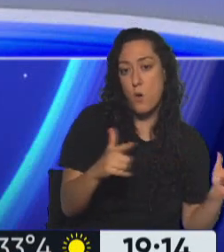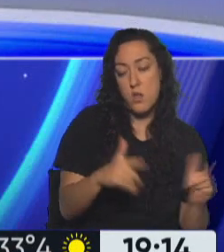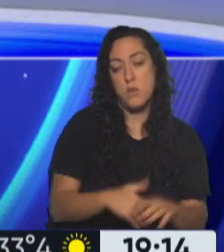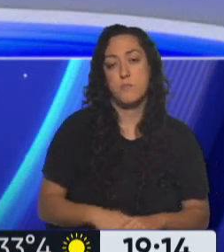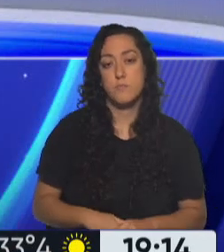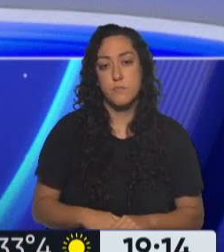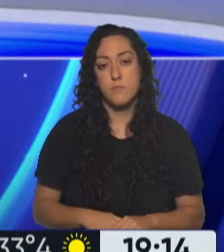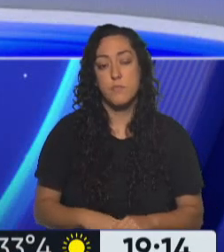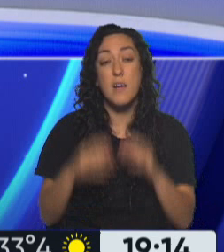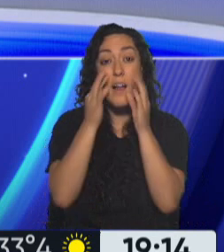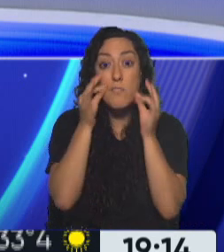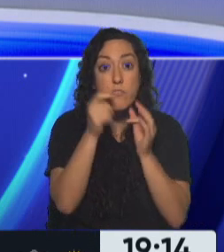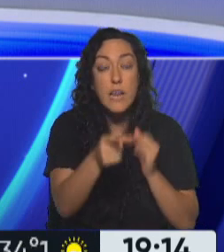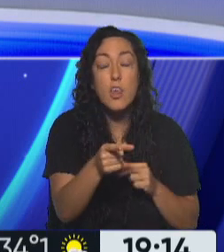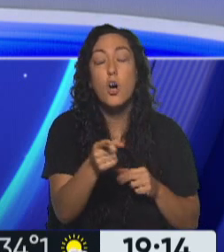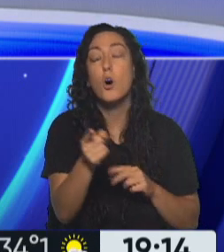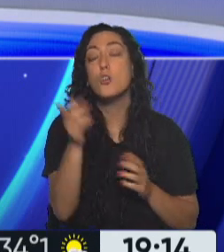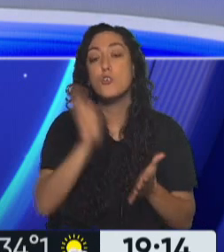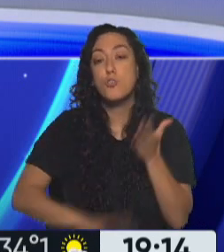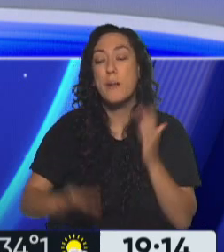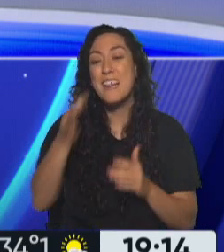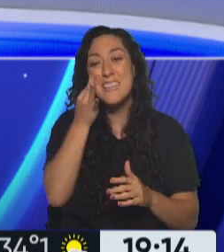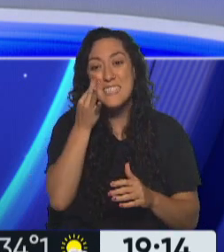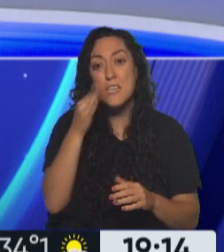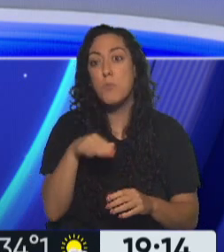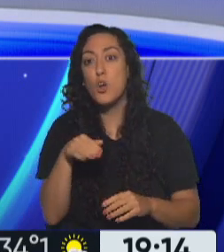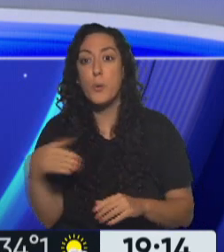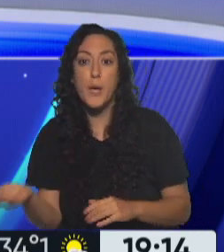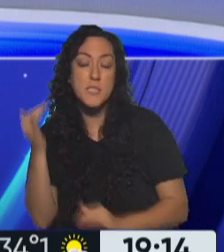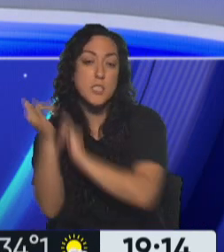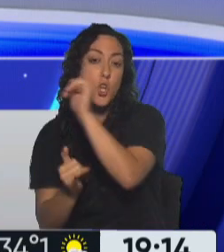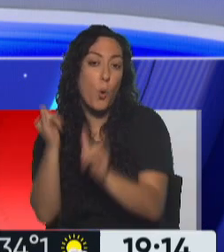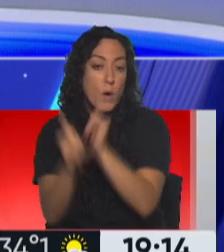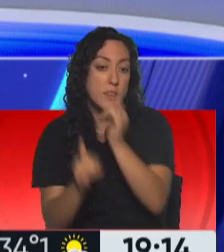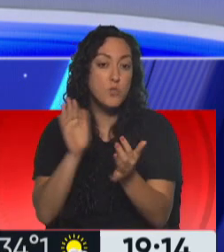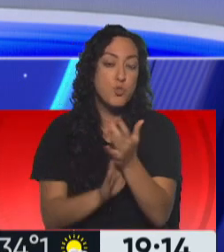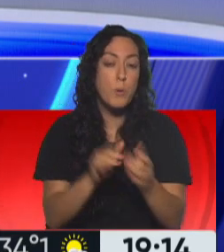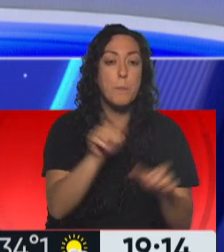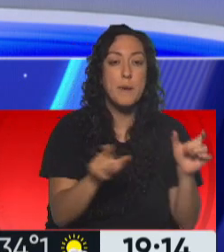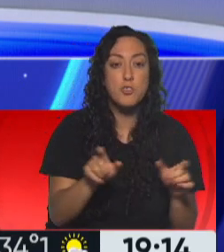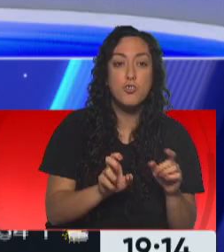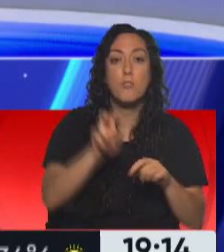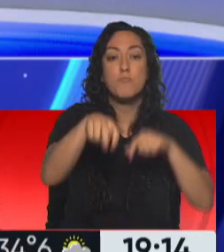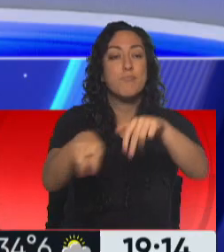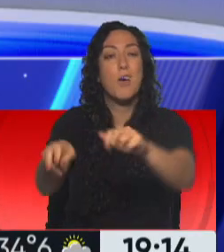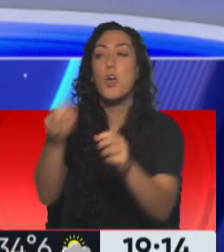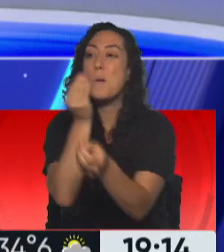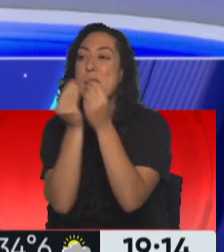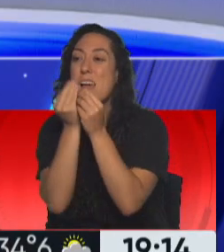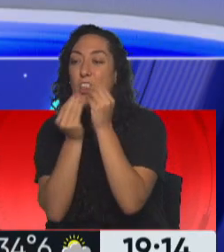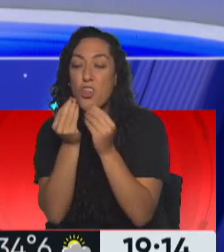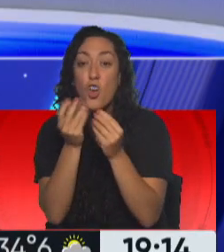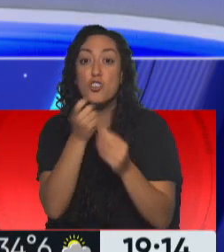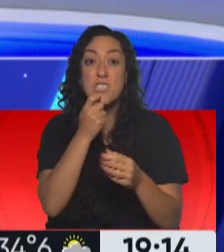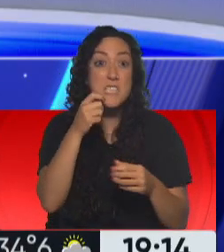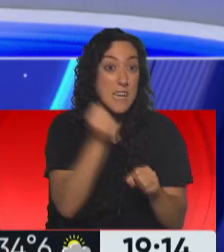Claro, y Bueno. Alfredo, destacar el testimonio de este vecino que contaba que los operarios habían salido a comer justamente. Si no, en este